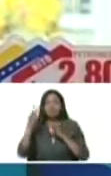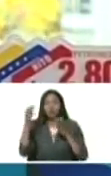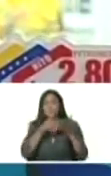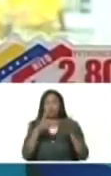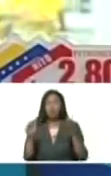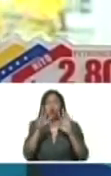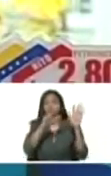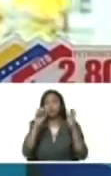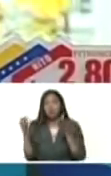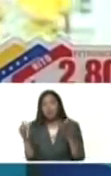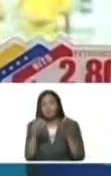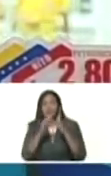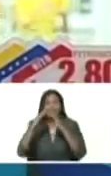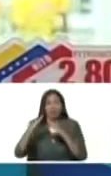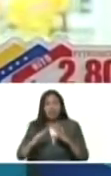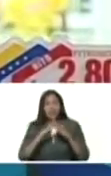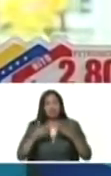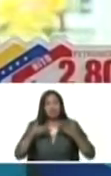2.800.000 viviendas.